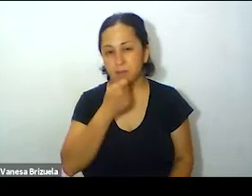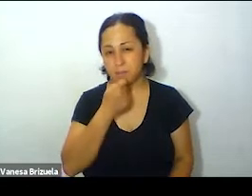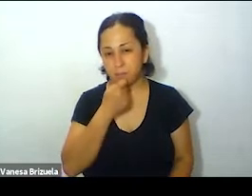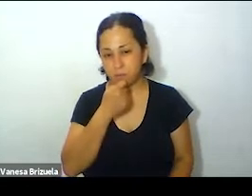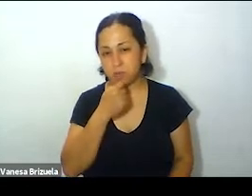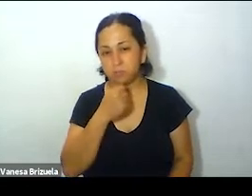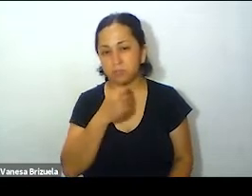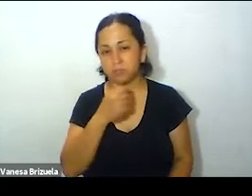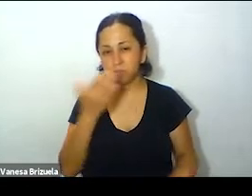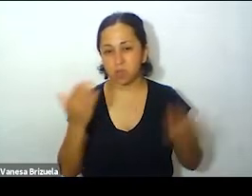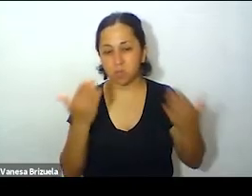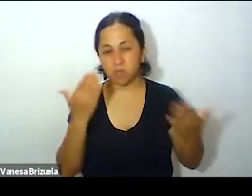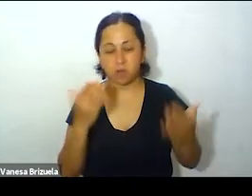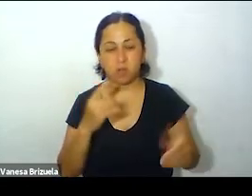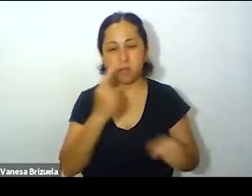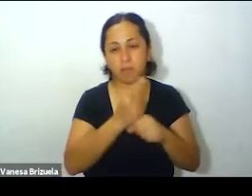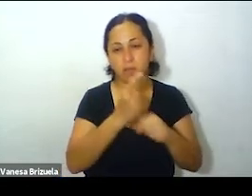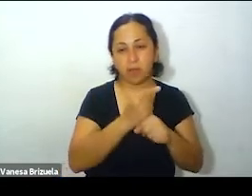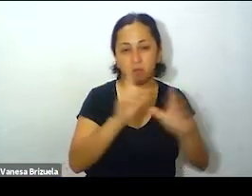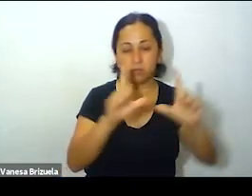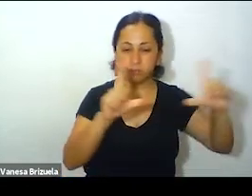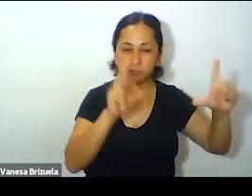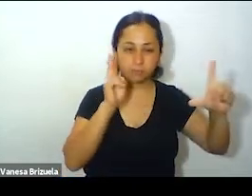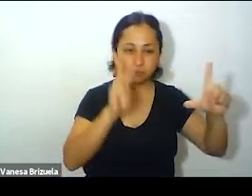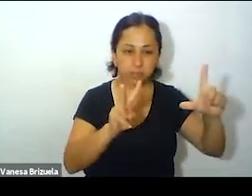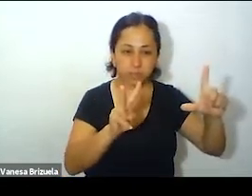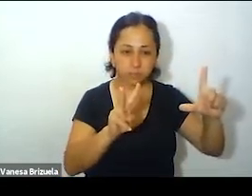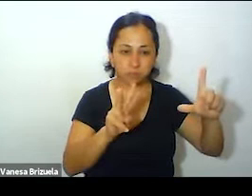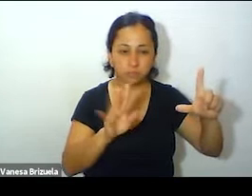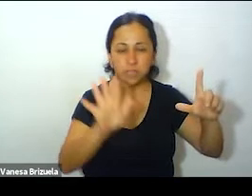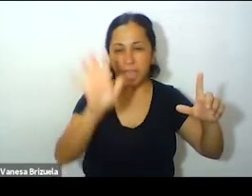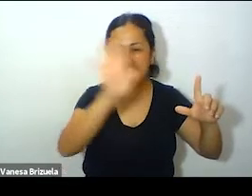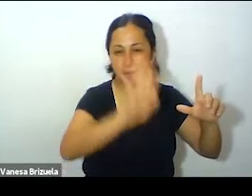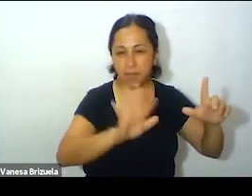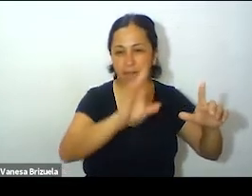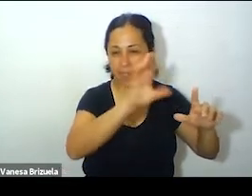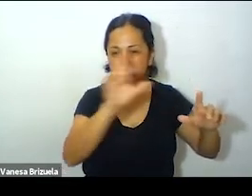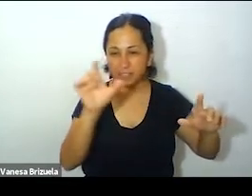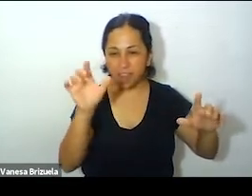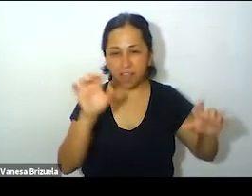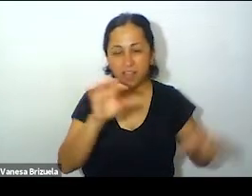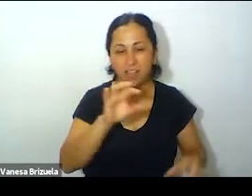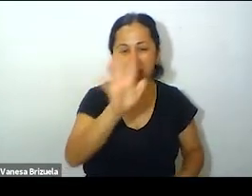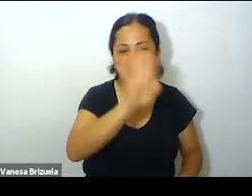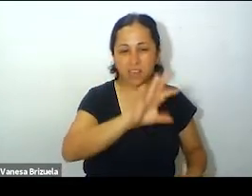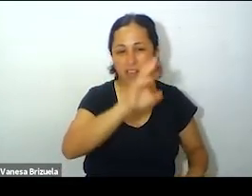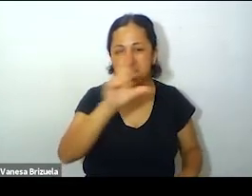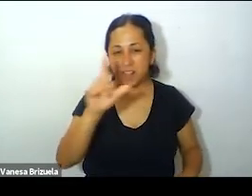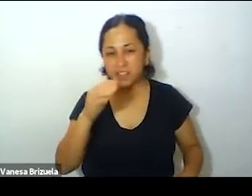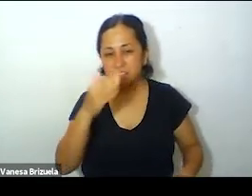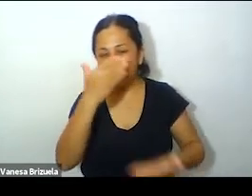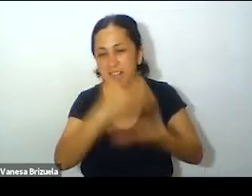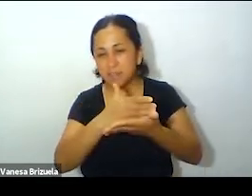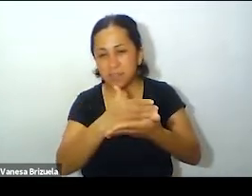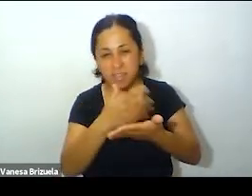estos ejemplos que en el primero vemos como la tipografía se mezcla con una imagen, entonces ya no sabemos